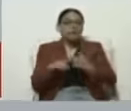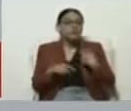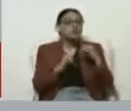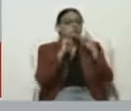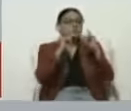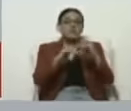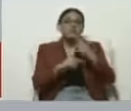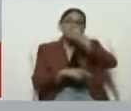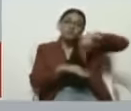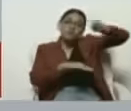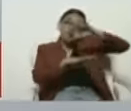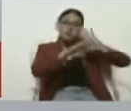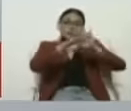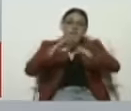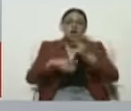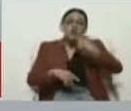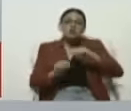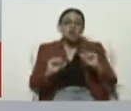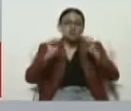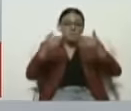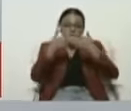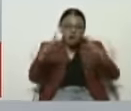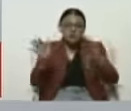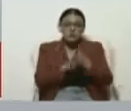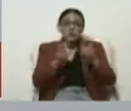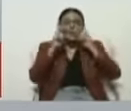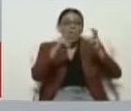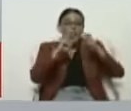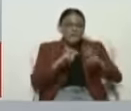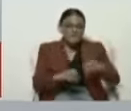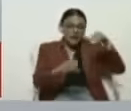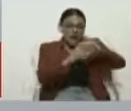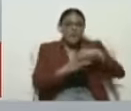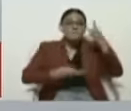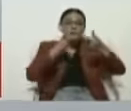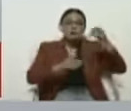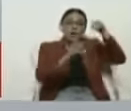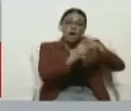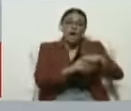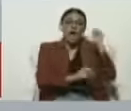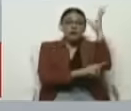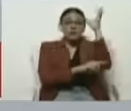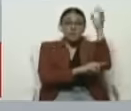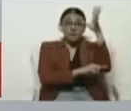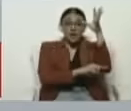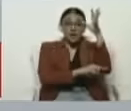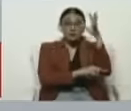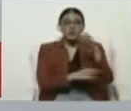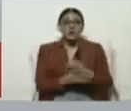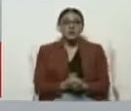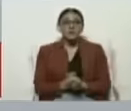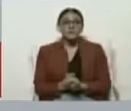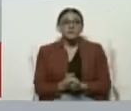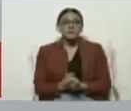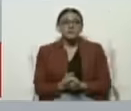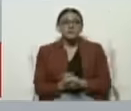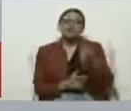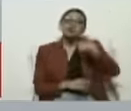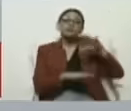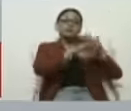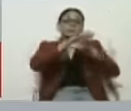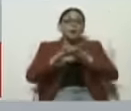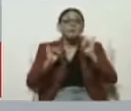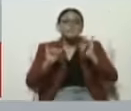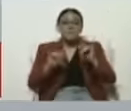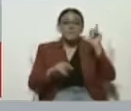que estamos abriendo una investigación por parte de la Comisión de Política Interior de la Asamblea Nacional. Estamos solicitando que el Ministerio